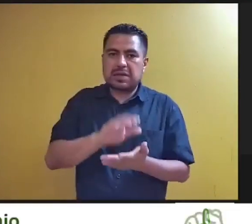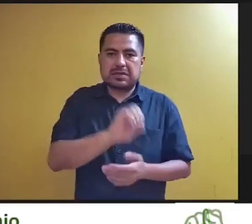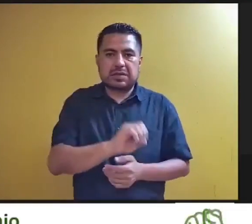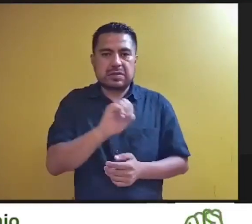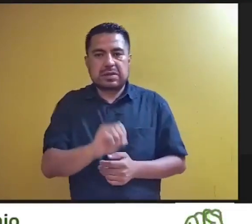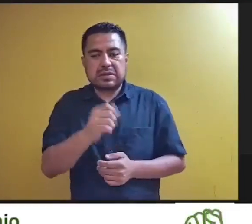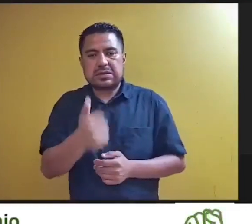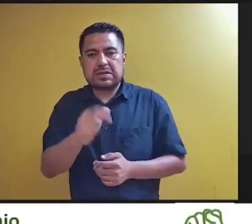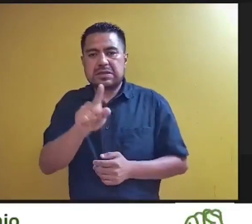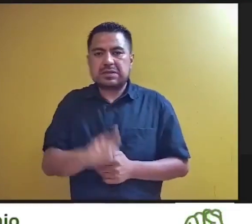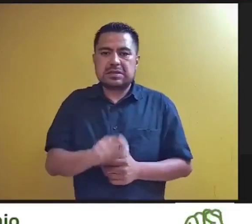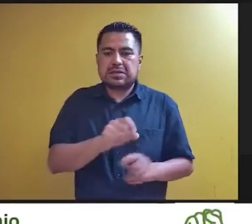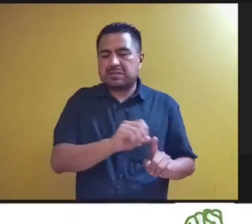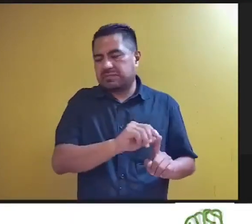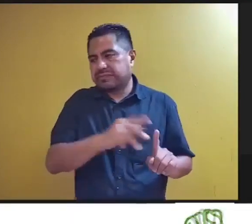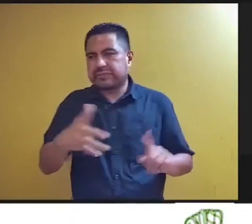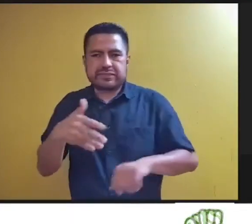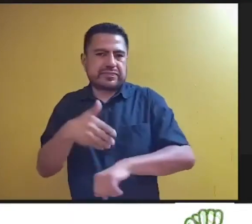diagonal CQD, diagonal